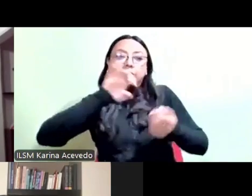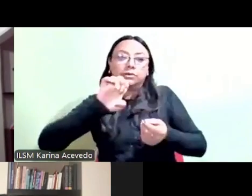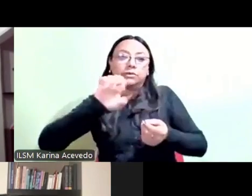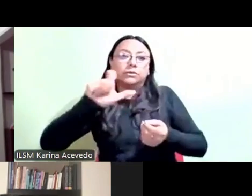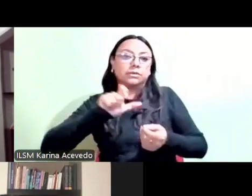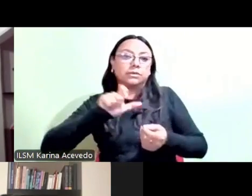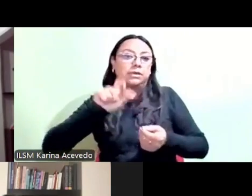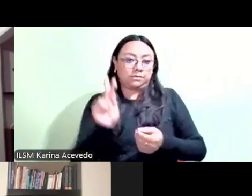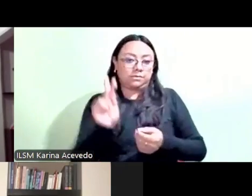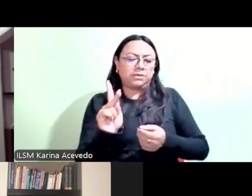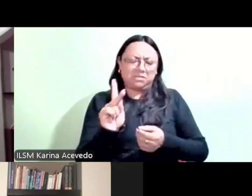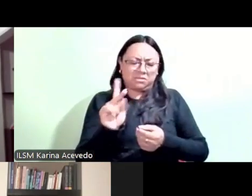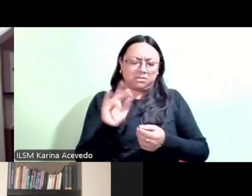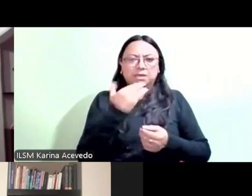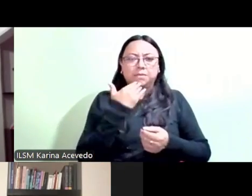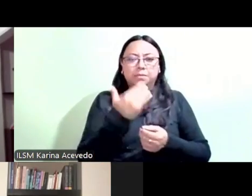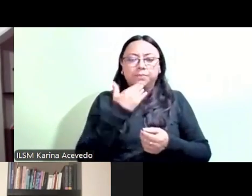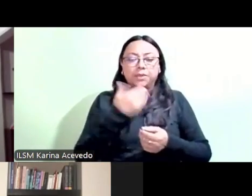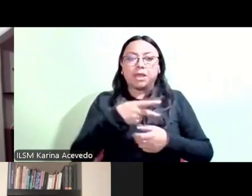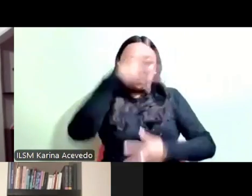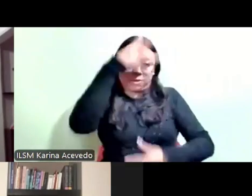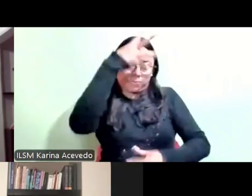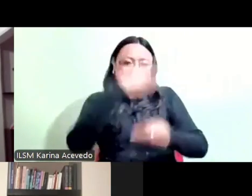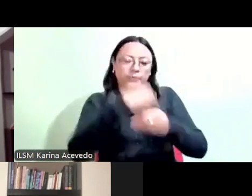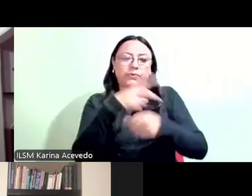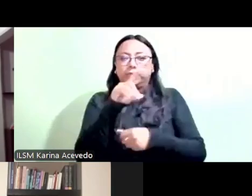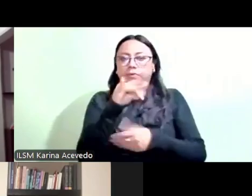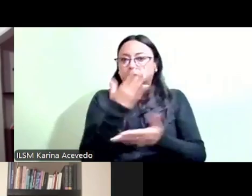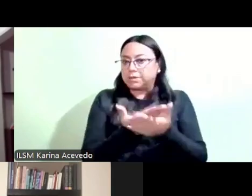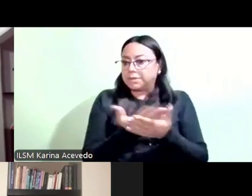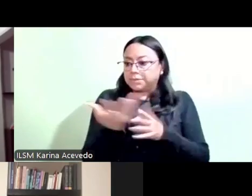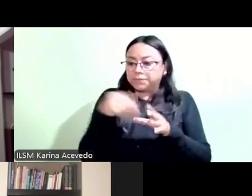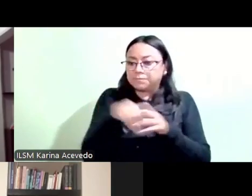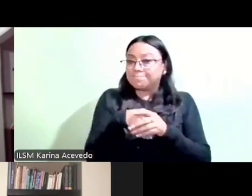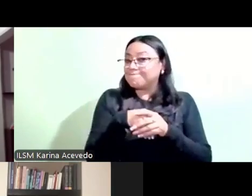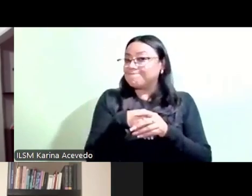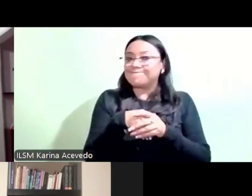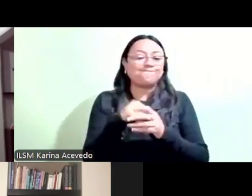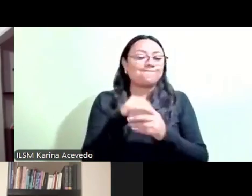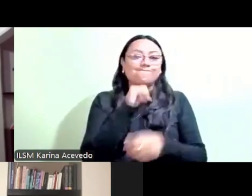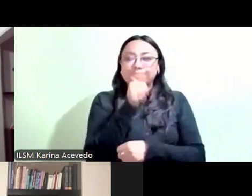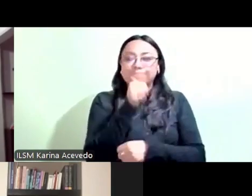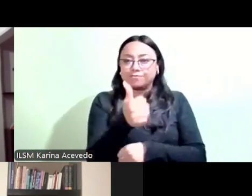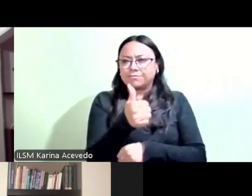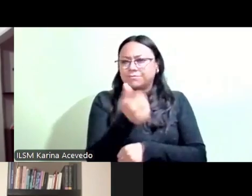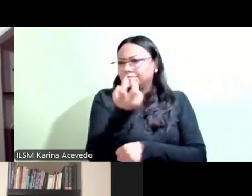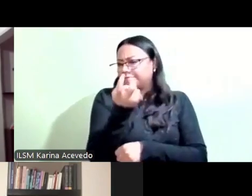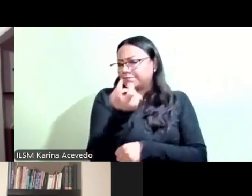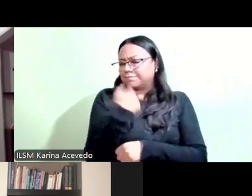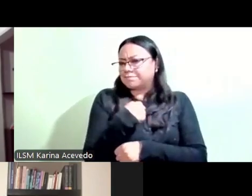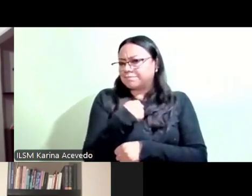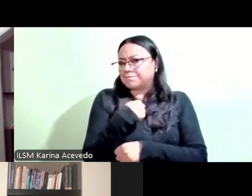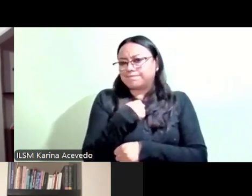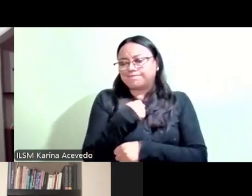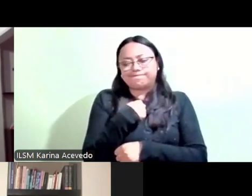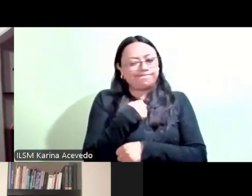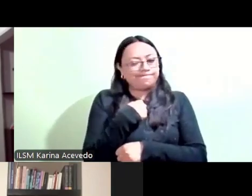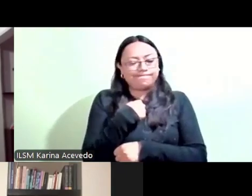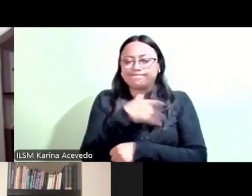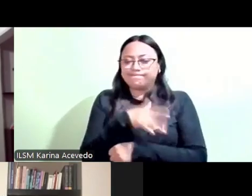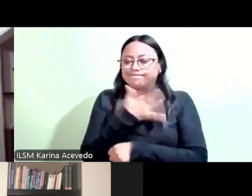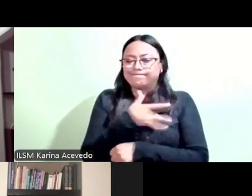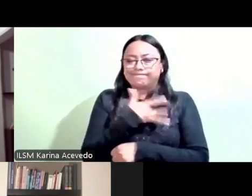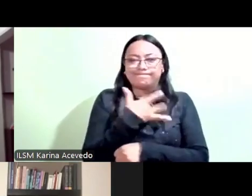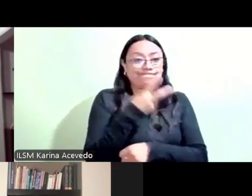está incluida en el cuerpo del dictamen, cosa que me parece pues muy grave hasta este